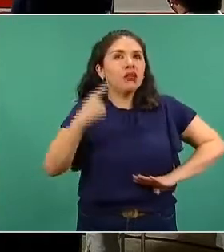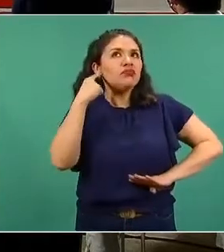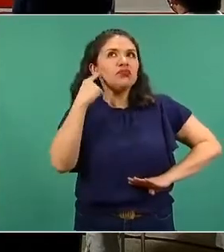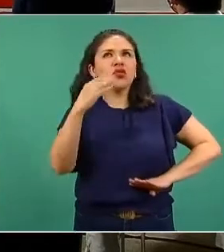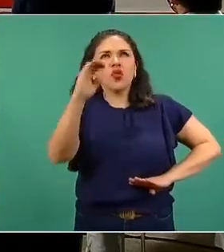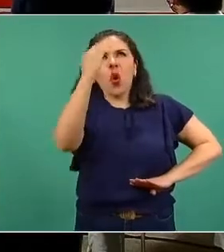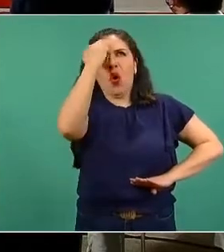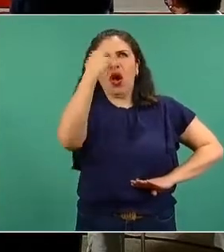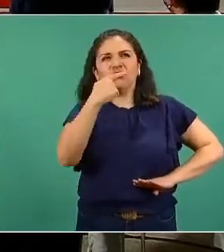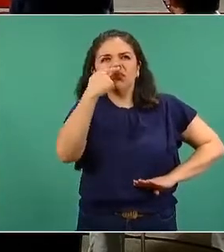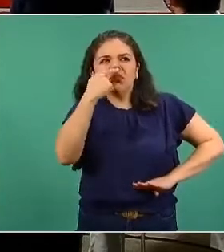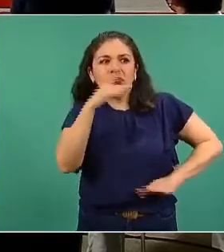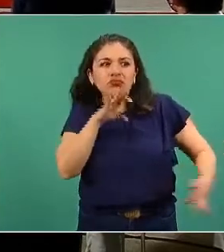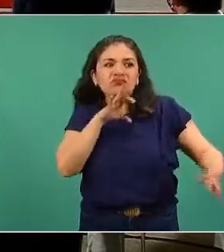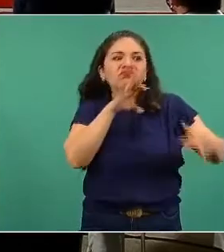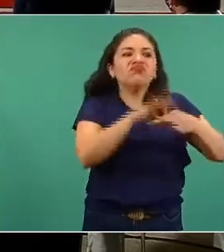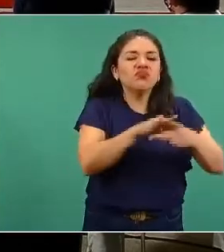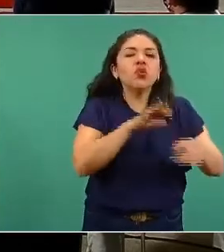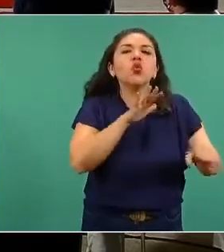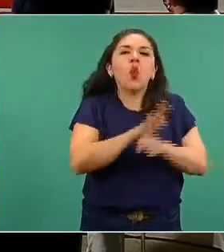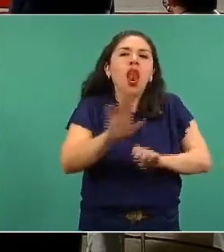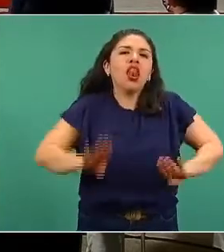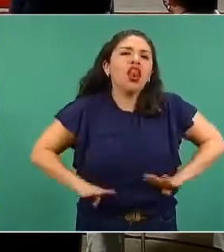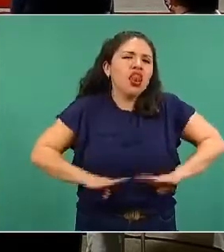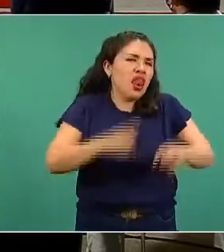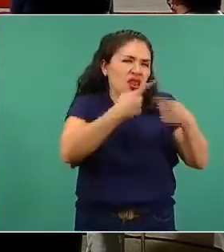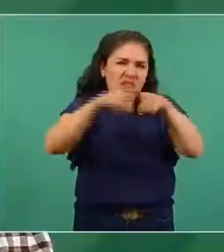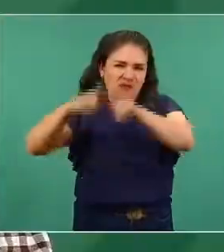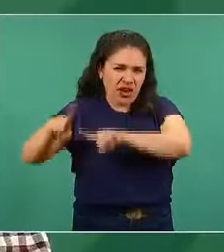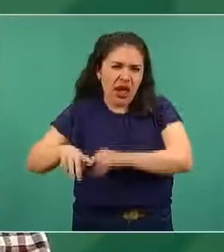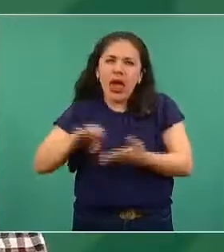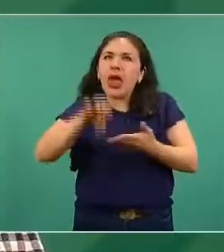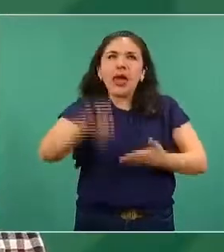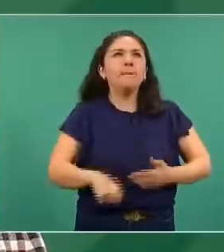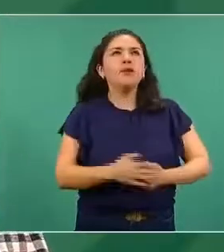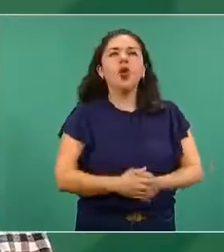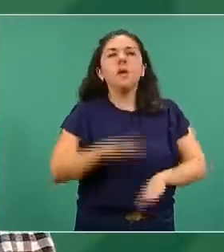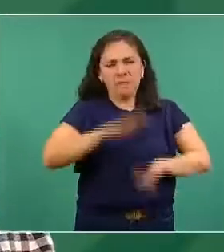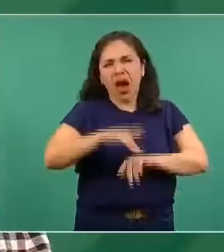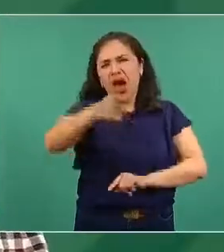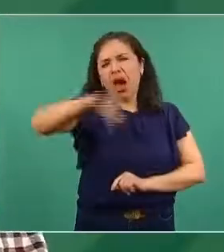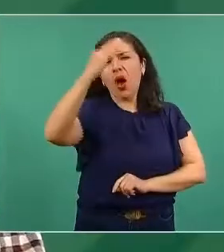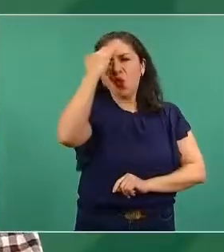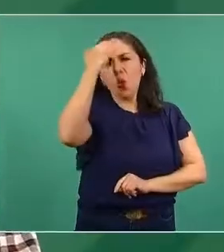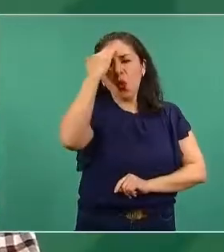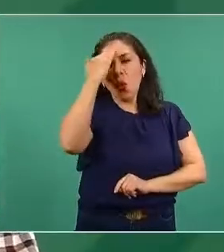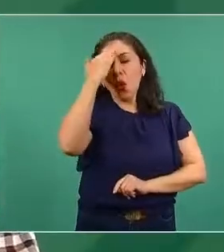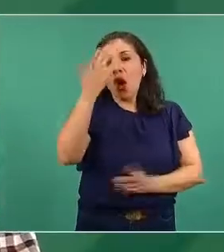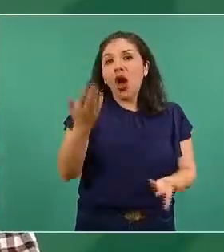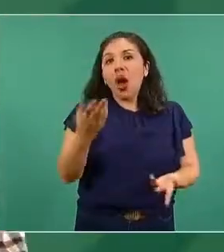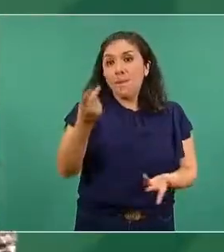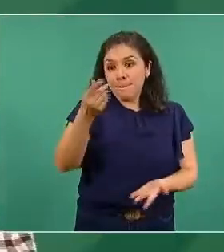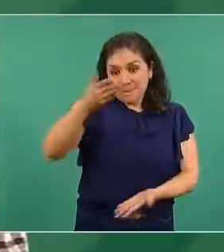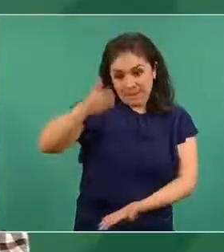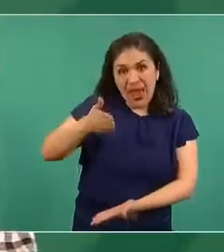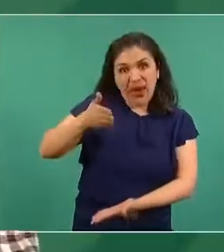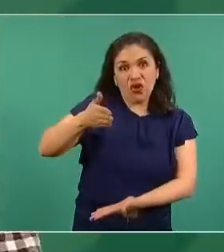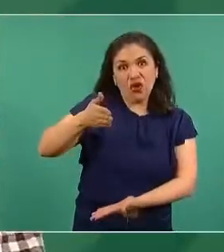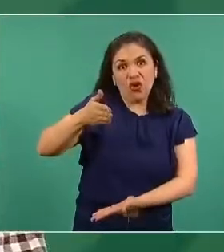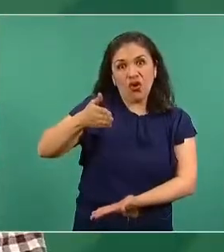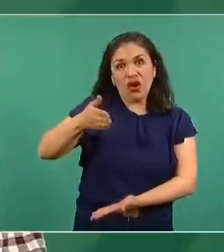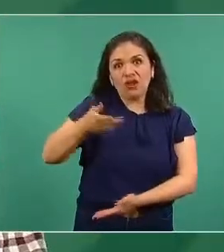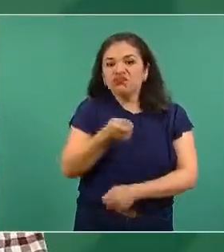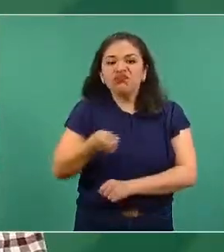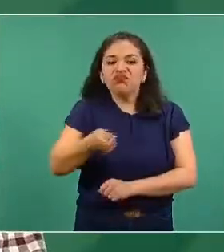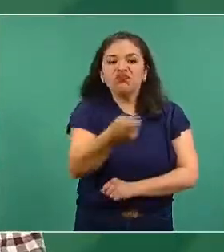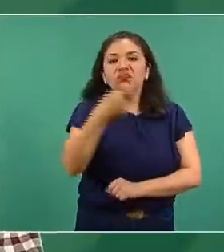con algo que les estimula una conducta en particular. Esto, por ejemplo, es muy conocido el uso de perros o la